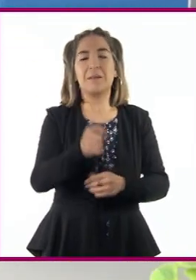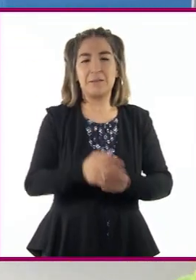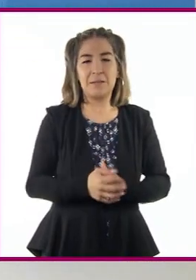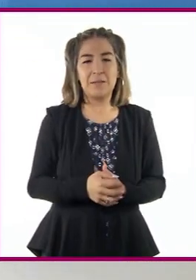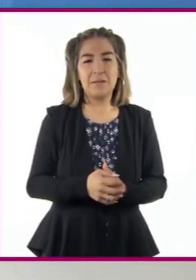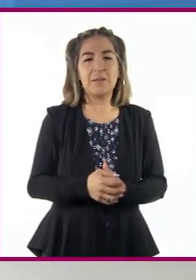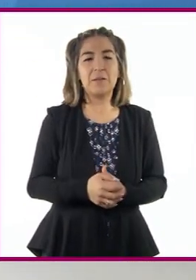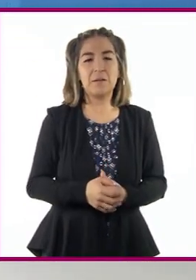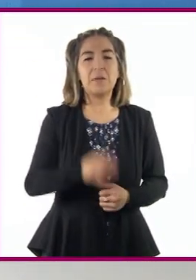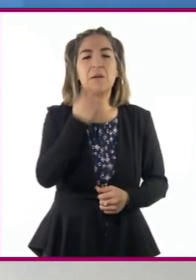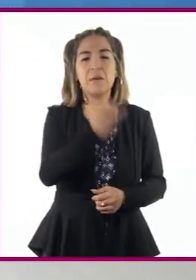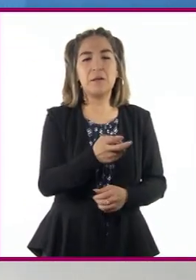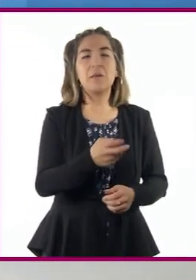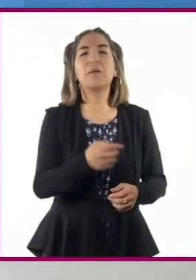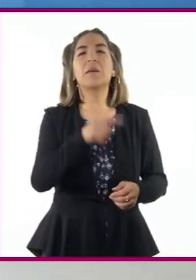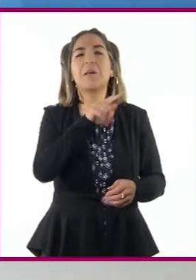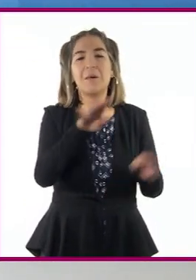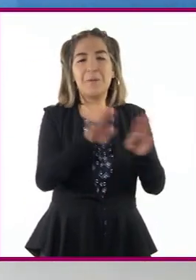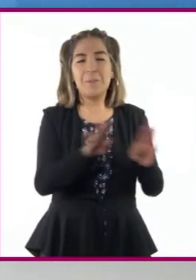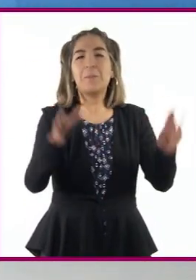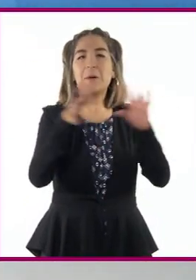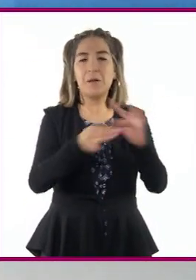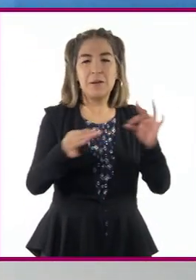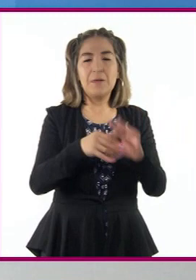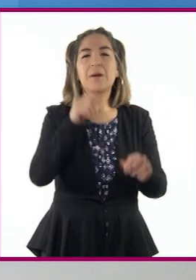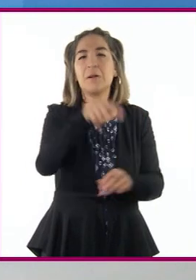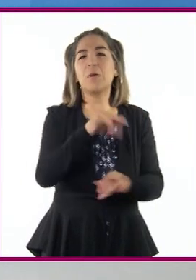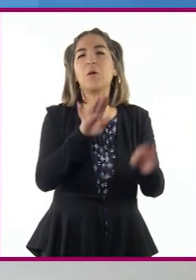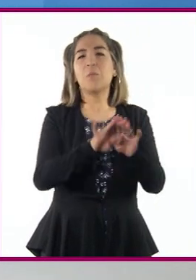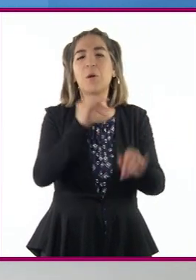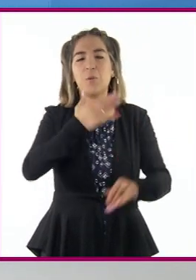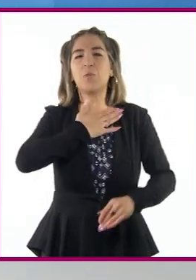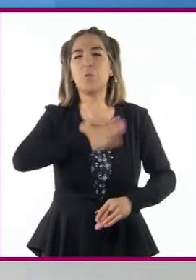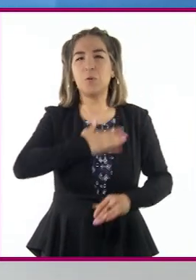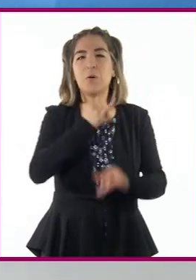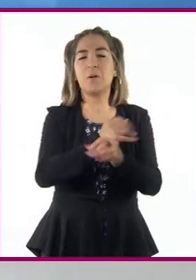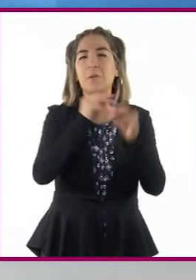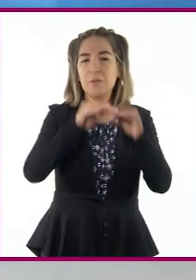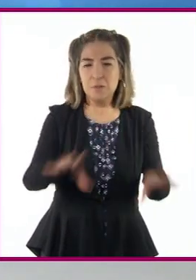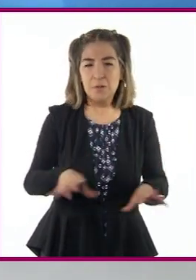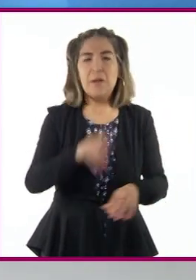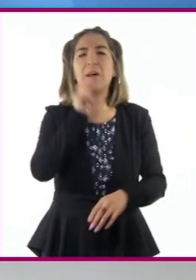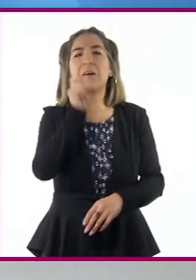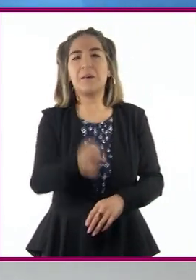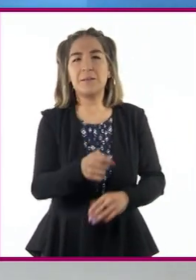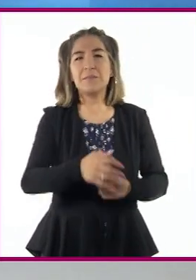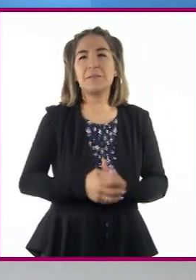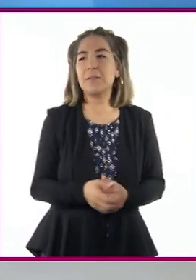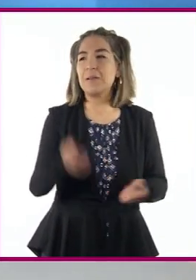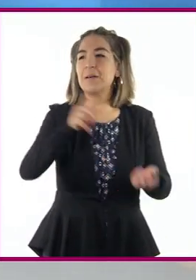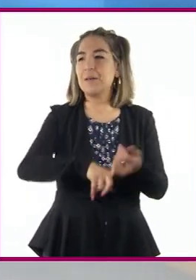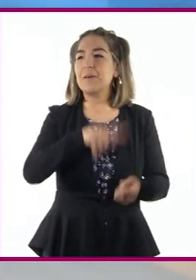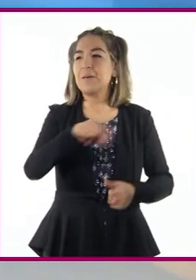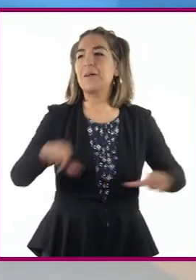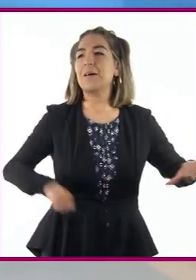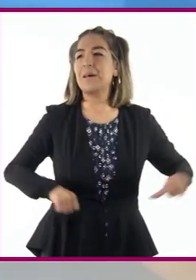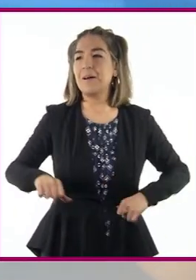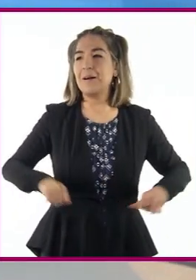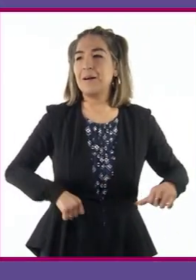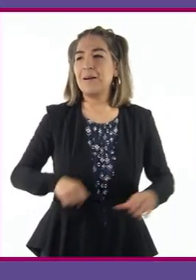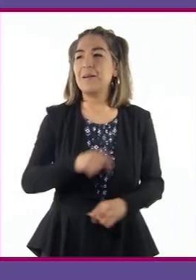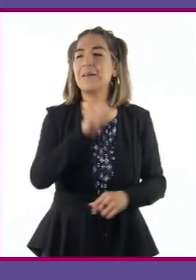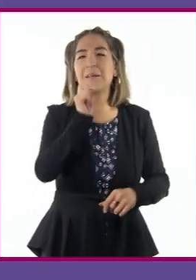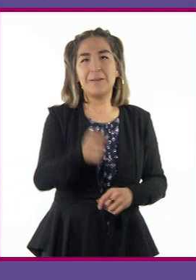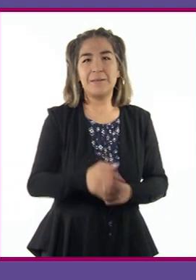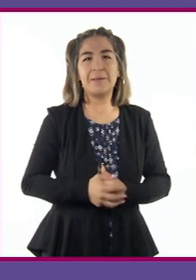de padecimientos de salud o la impartición de justicia. Las personas que trabajan en las instituciones cobran